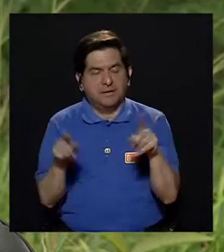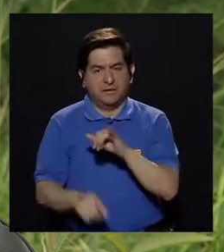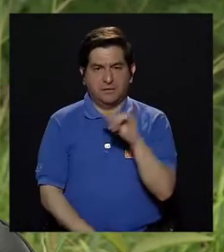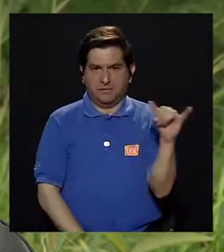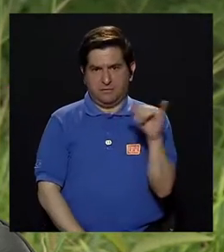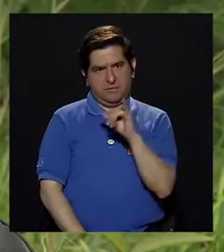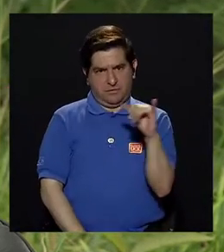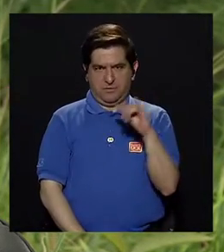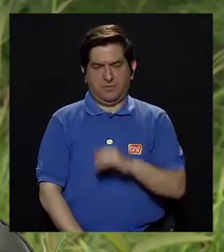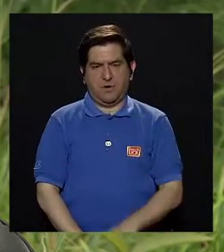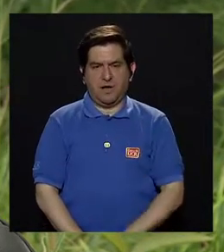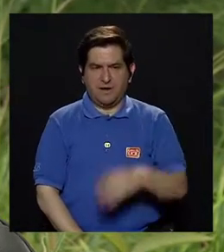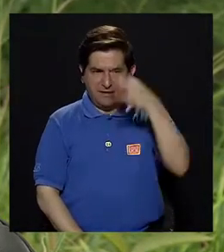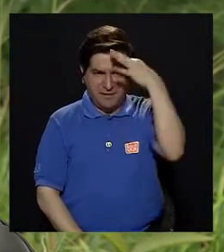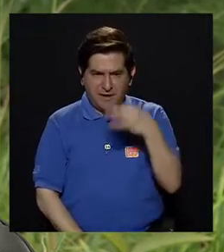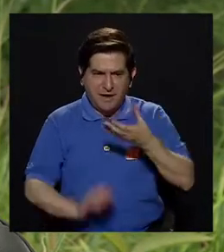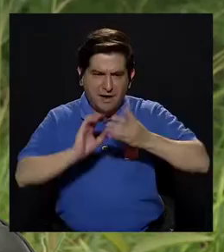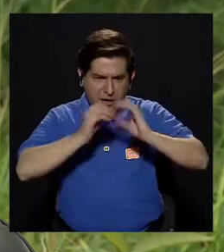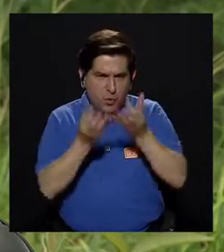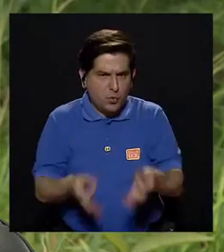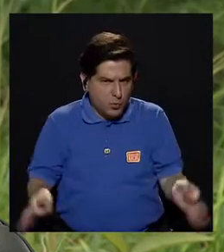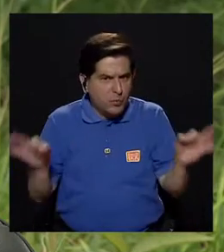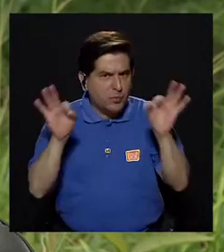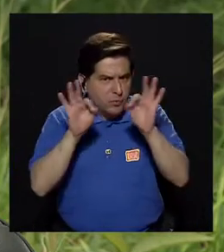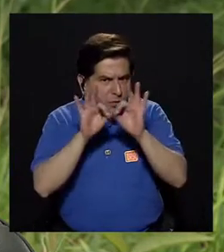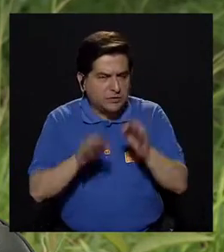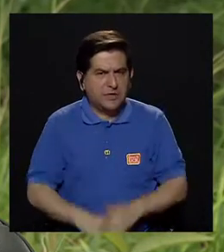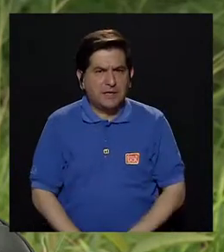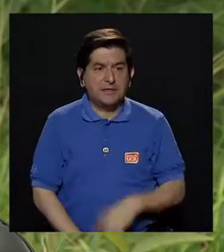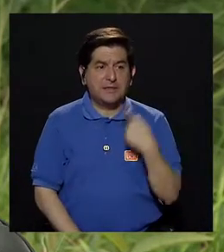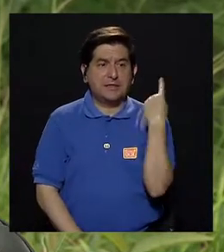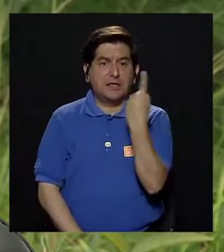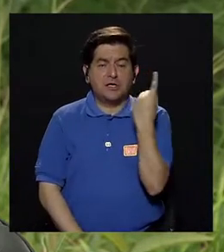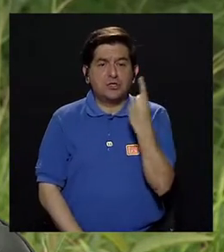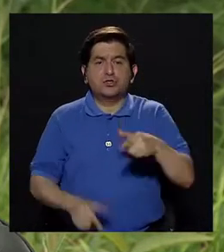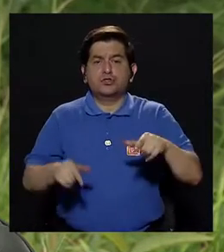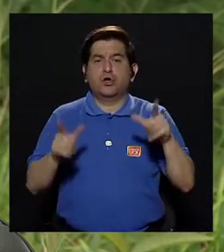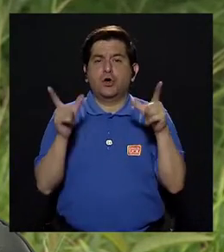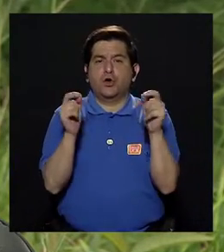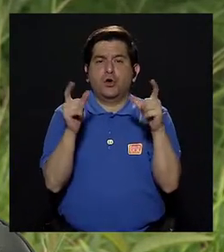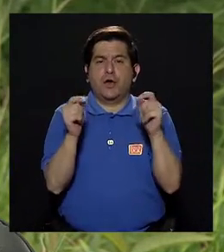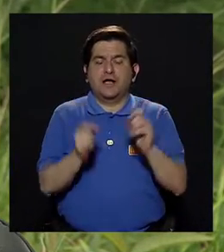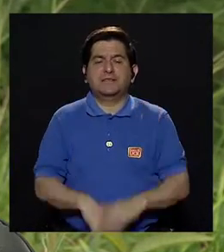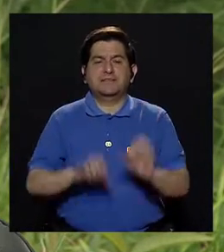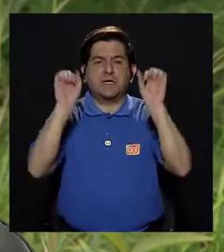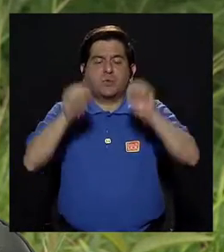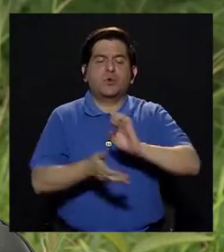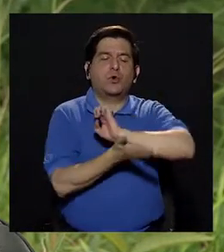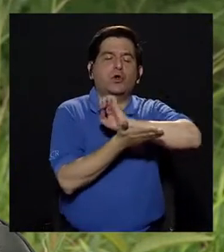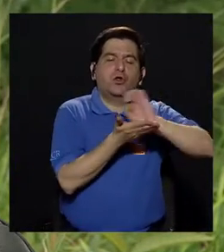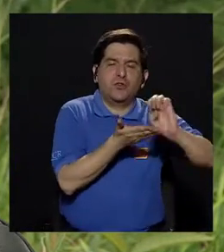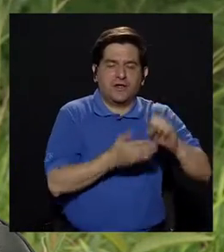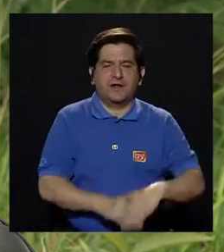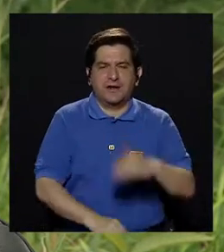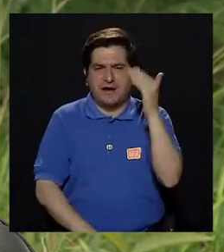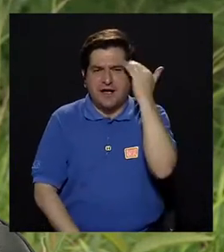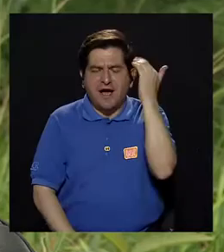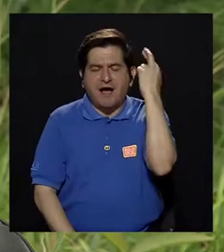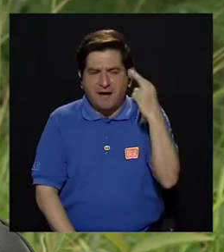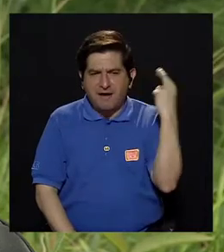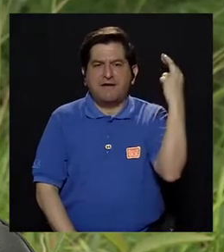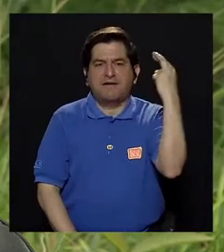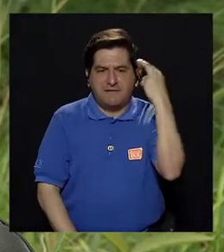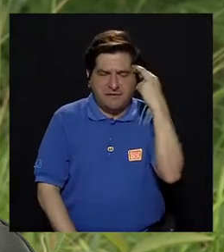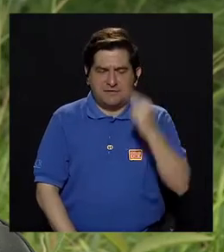también, y me parece que es el dato más importante, es casi que el único cáncer que es prevenible. ¿Por qué? Bueno, porque se sabe la